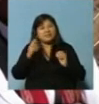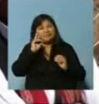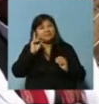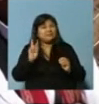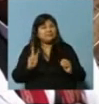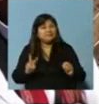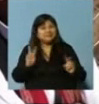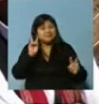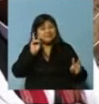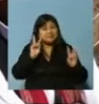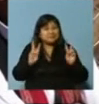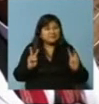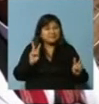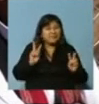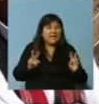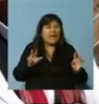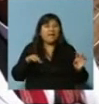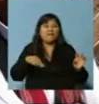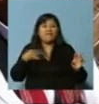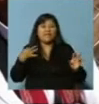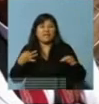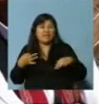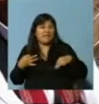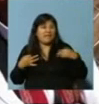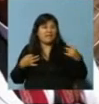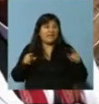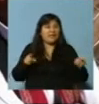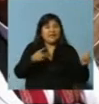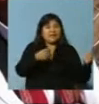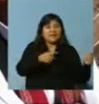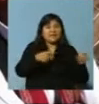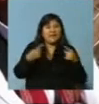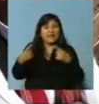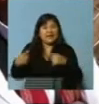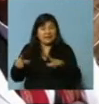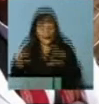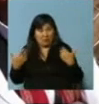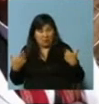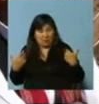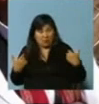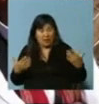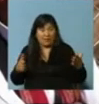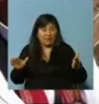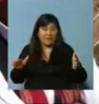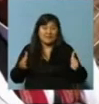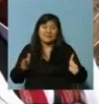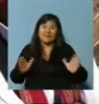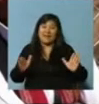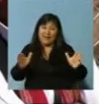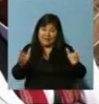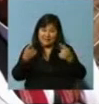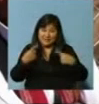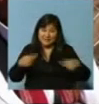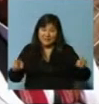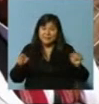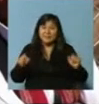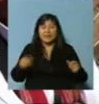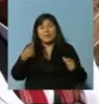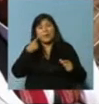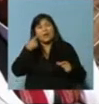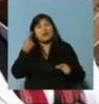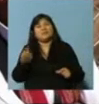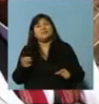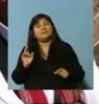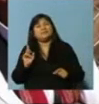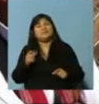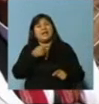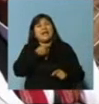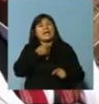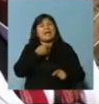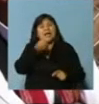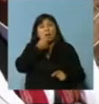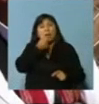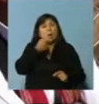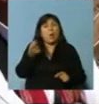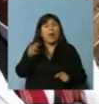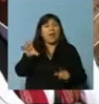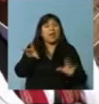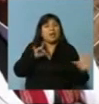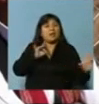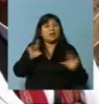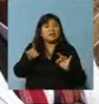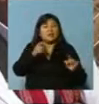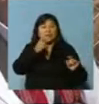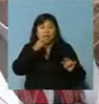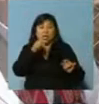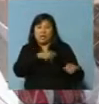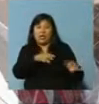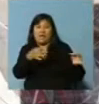los distintos tipos de vida que se pueden llevar adelante y qué es lo que uno quiere. Y bueno, no siempre hay una cosa